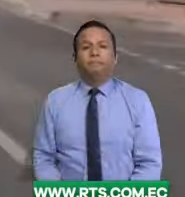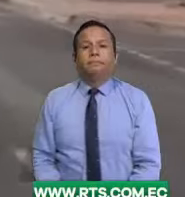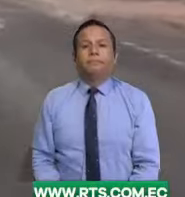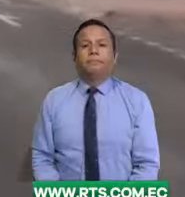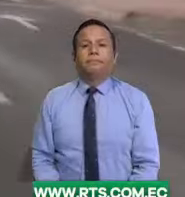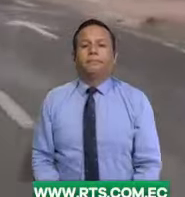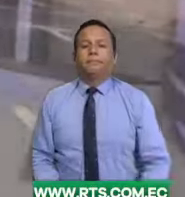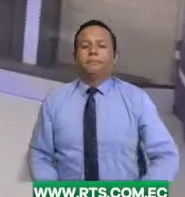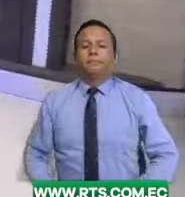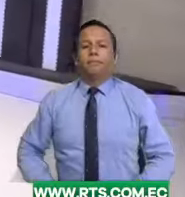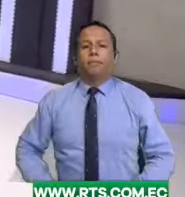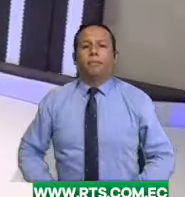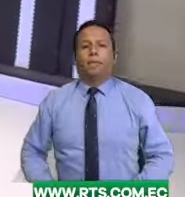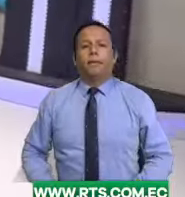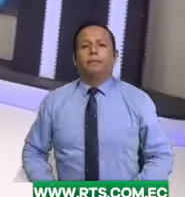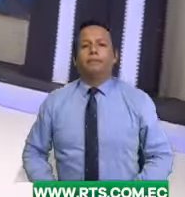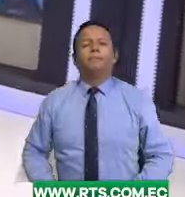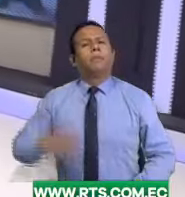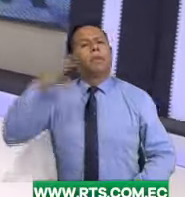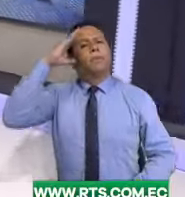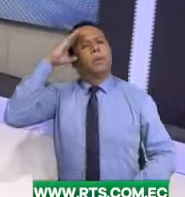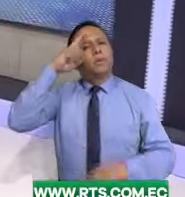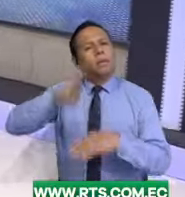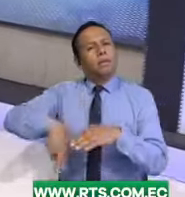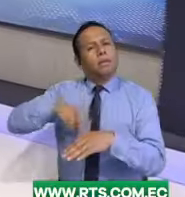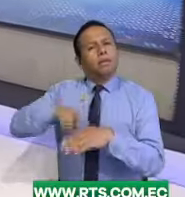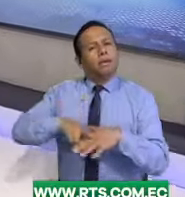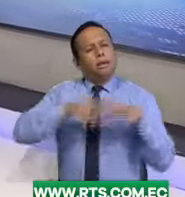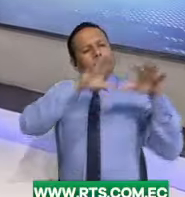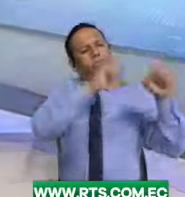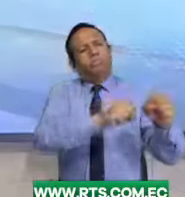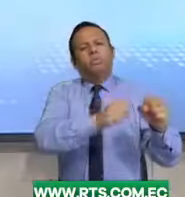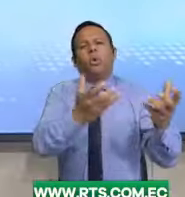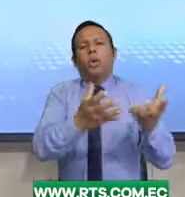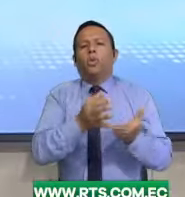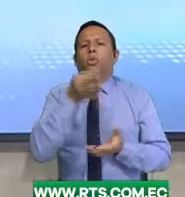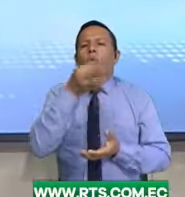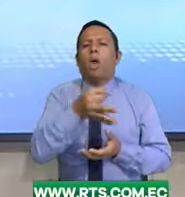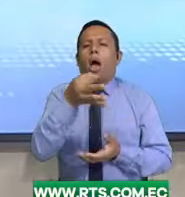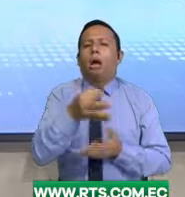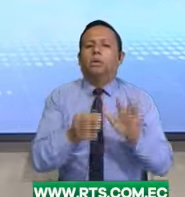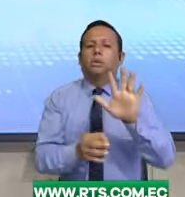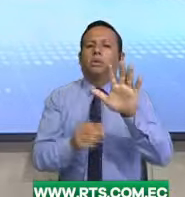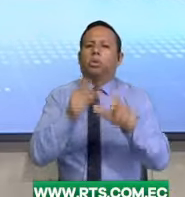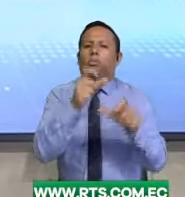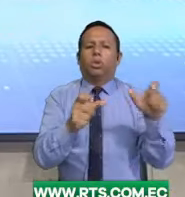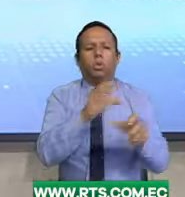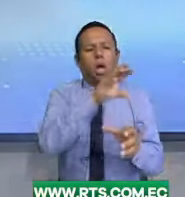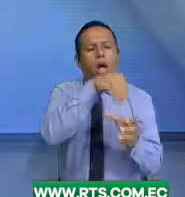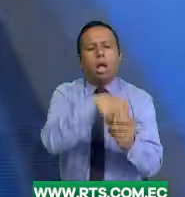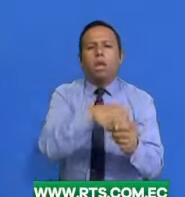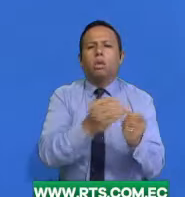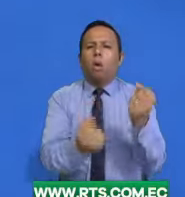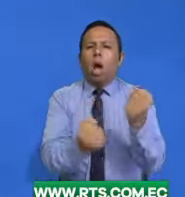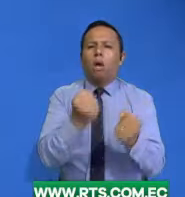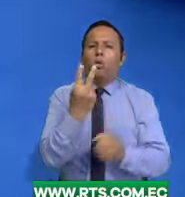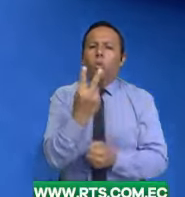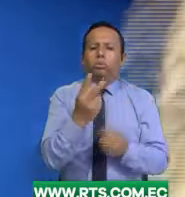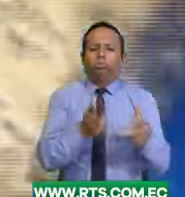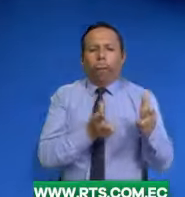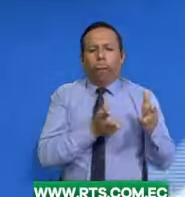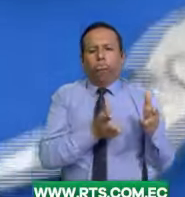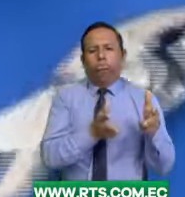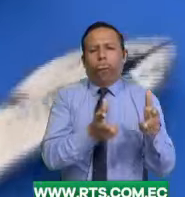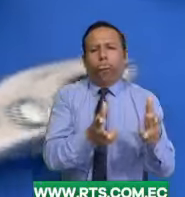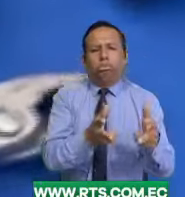Delgado. La Policía Nacional capturó en el Cantón Durán, en Guayas, a 5 hombres que se movilizaban en 2 automóviles con